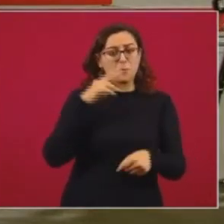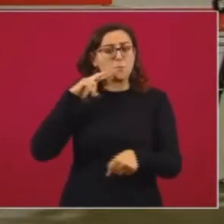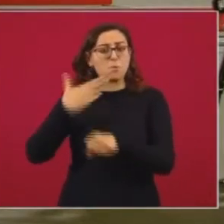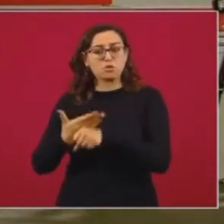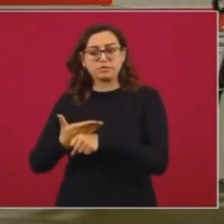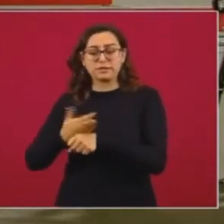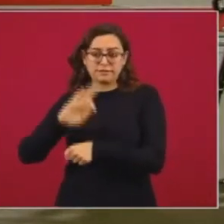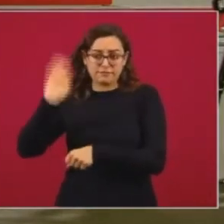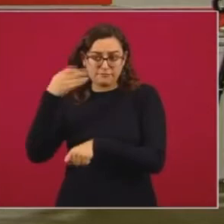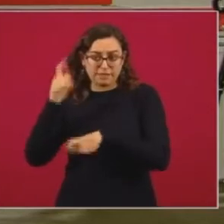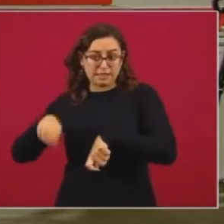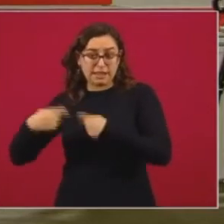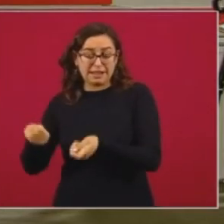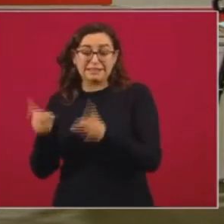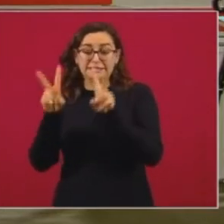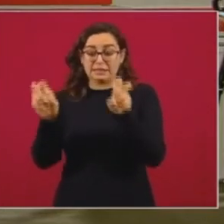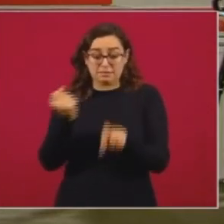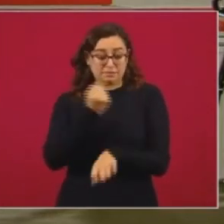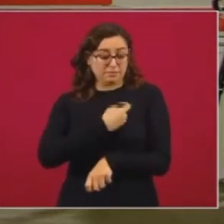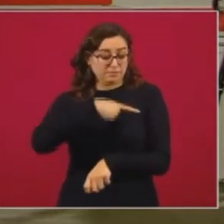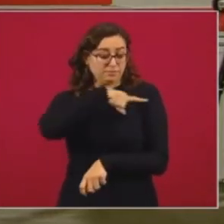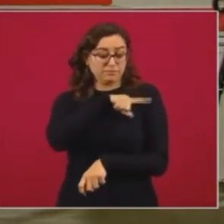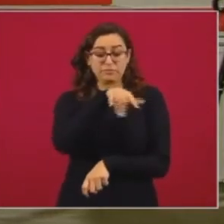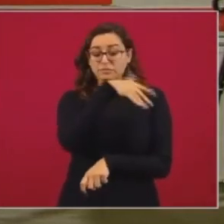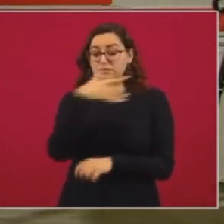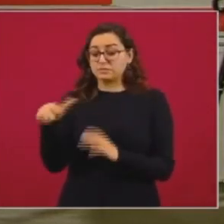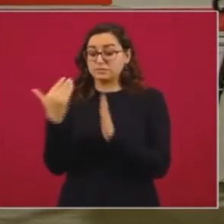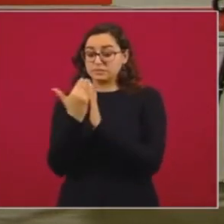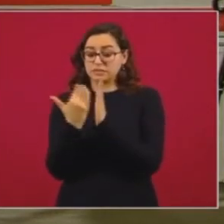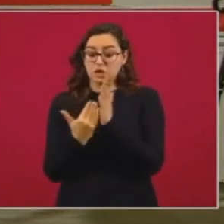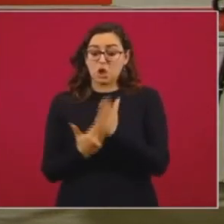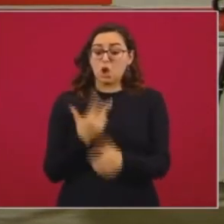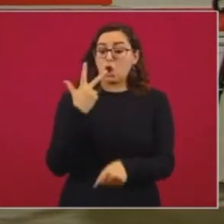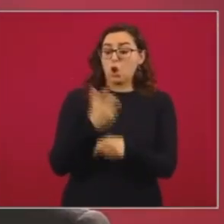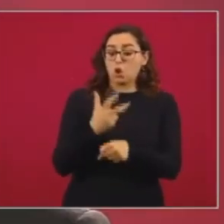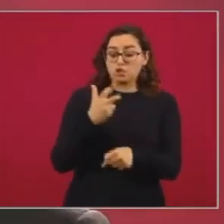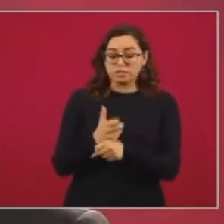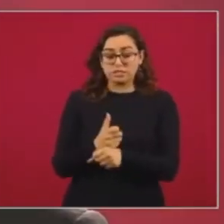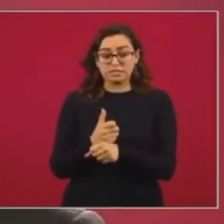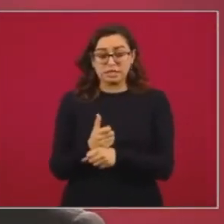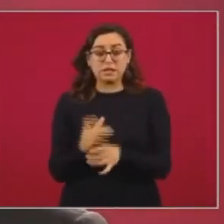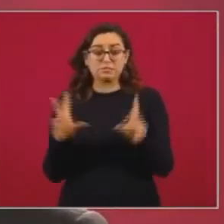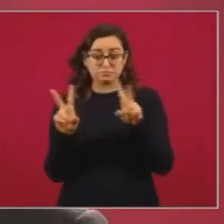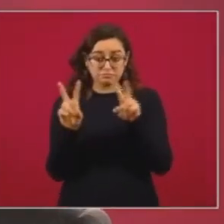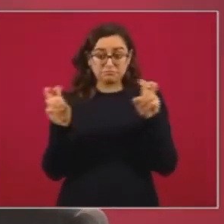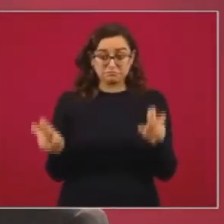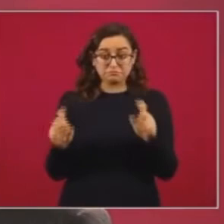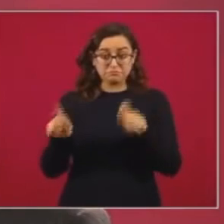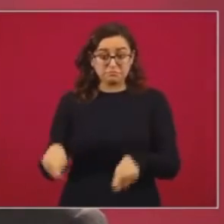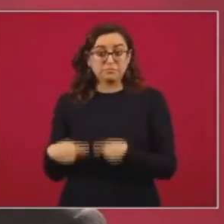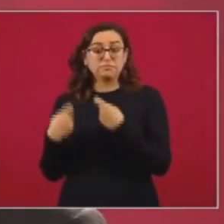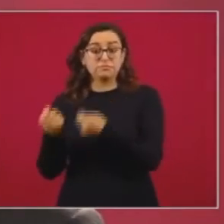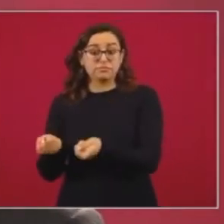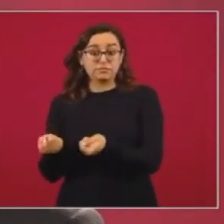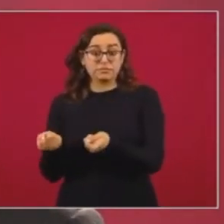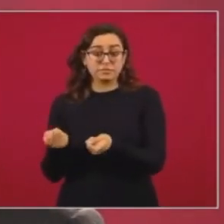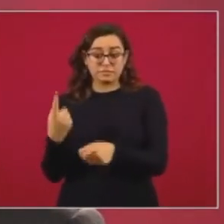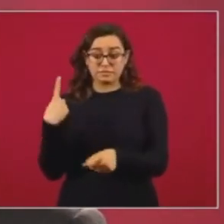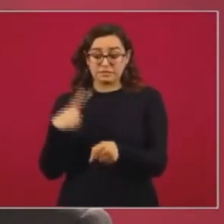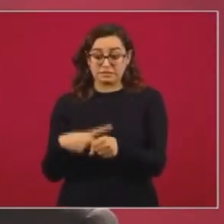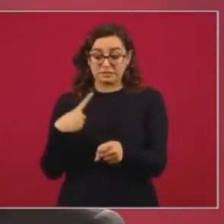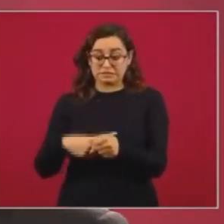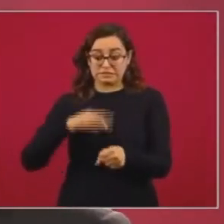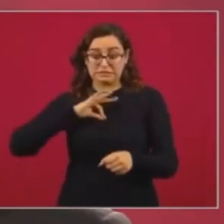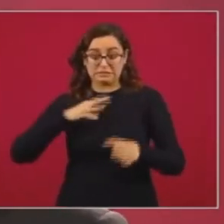elementos específicos. En el título 8 de la Ley General de Salud se contempla el tema de prevención y control de